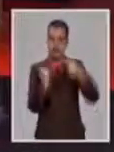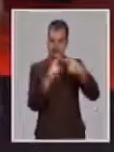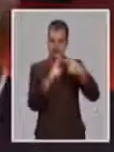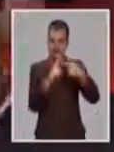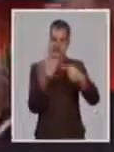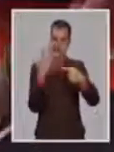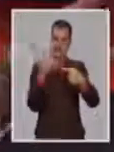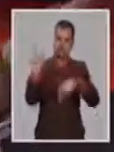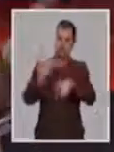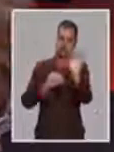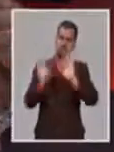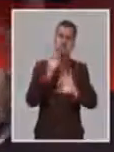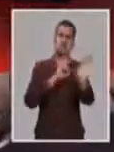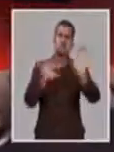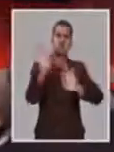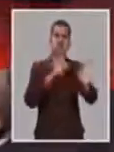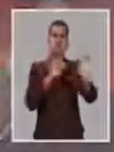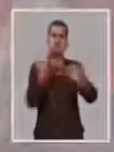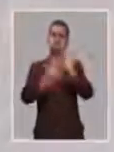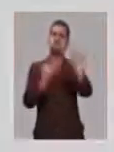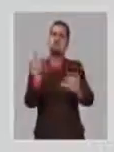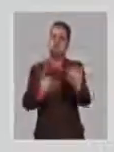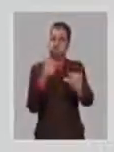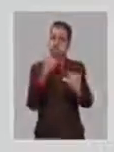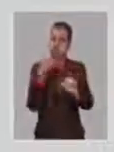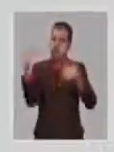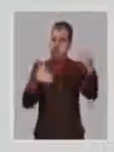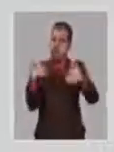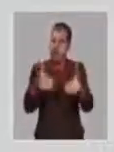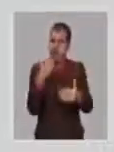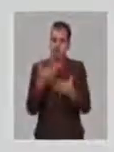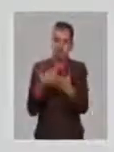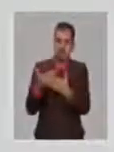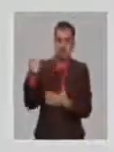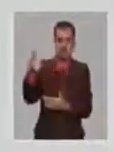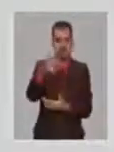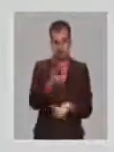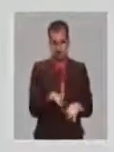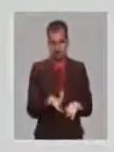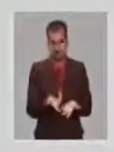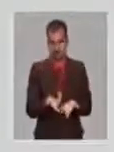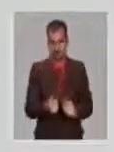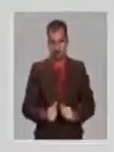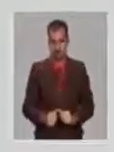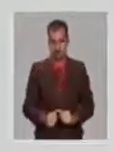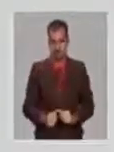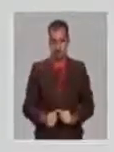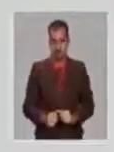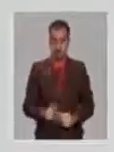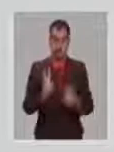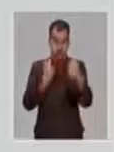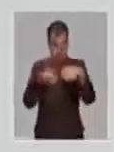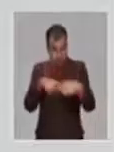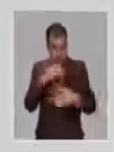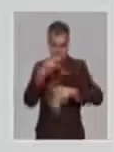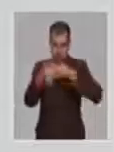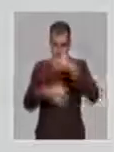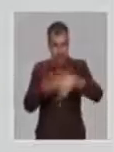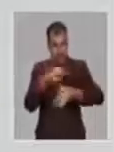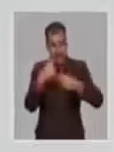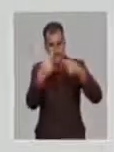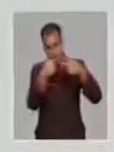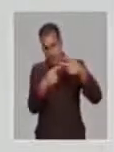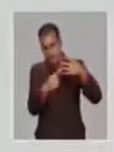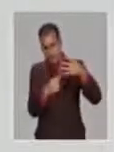los potenciales, de entrega a las personas de toda la hoja de información que deberían conocer para